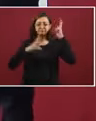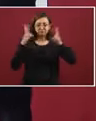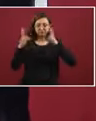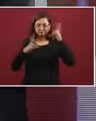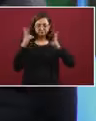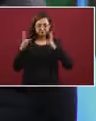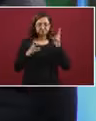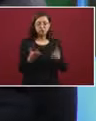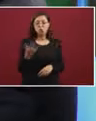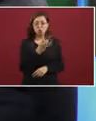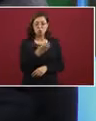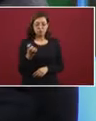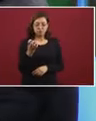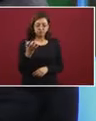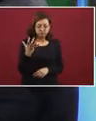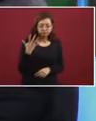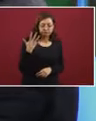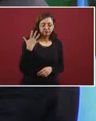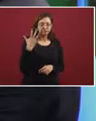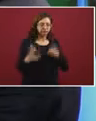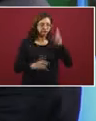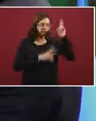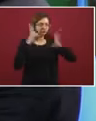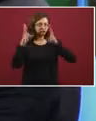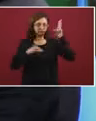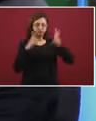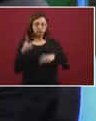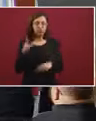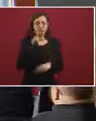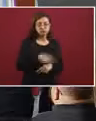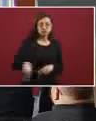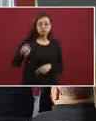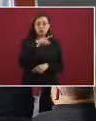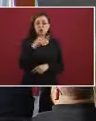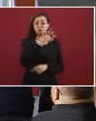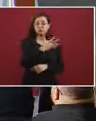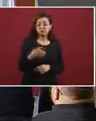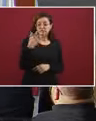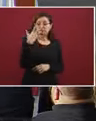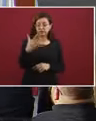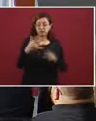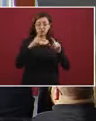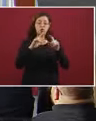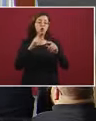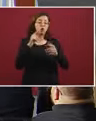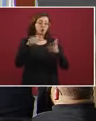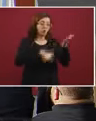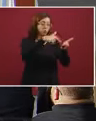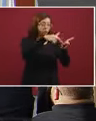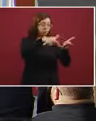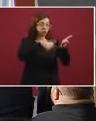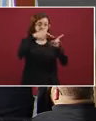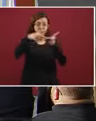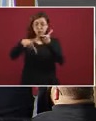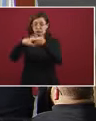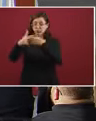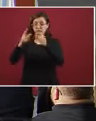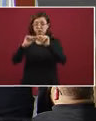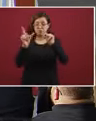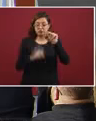405 visitas. De esas 405 gasolineras en todo el país, como una muestra, encontramos